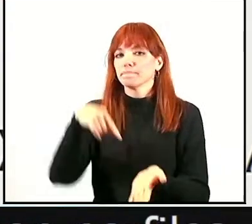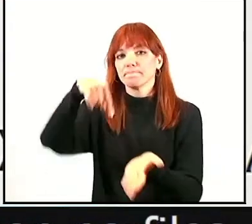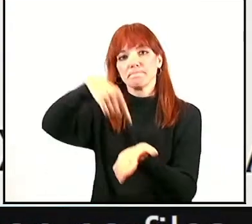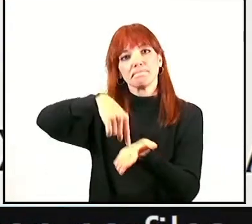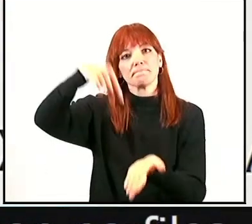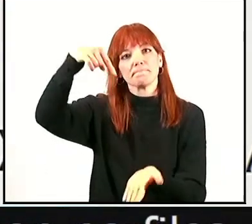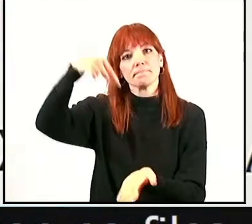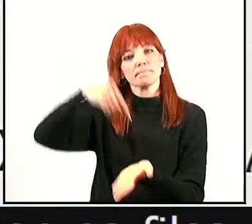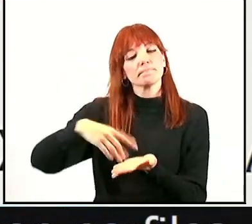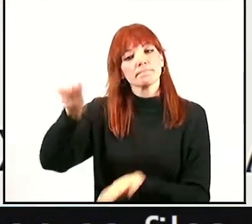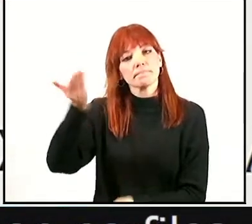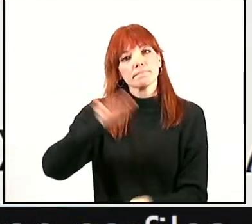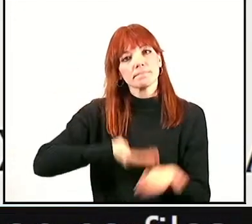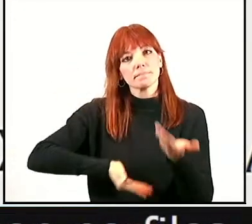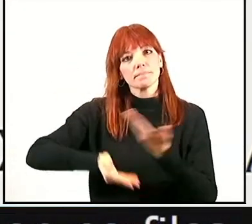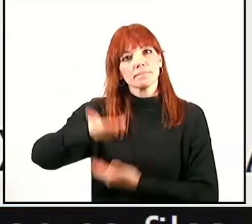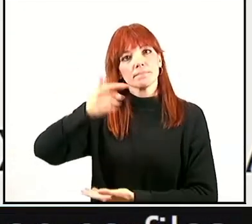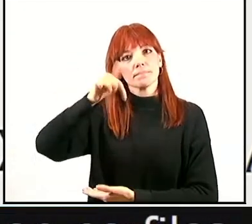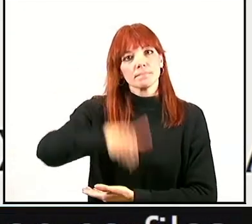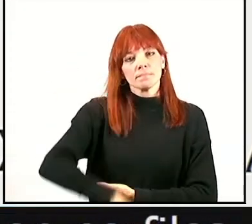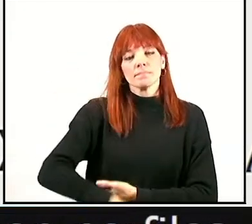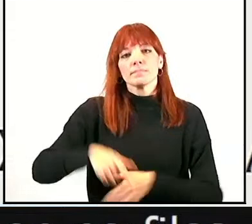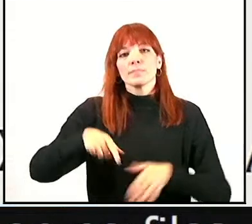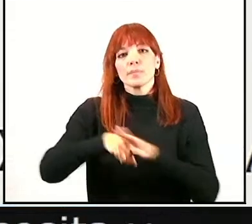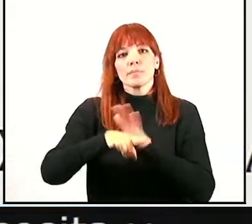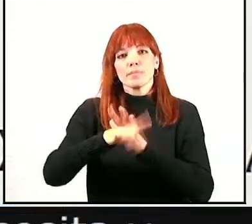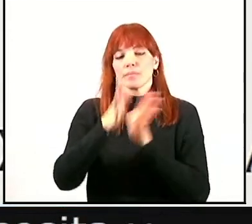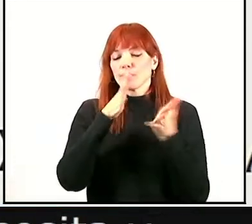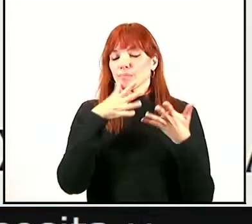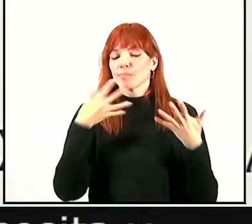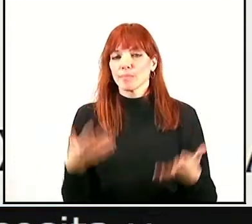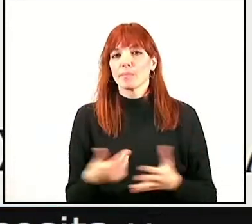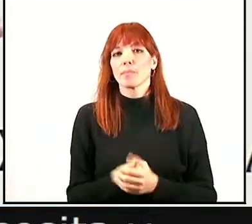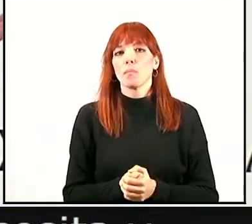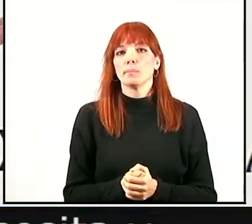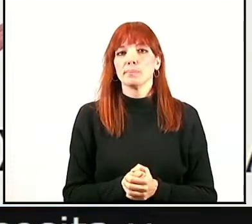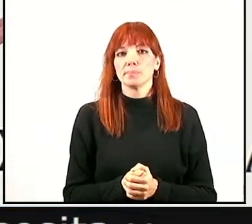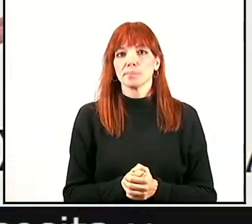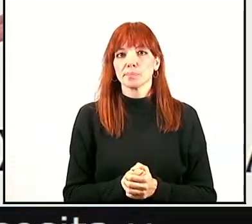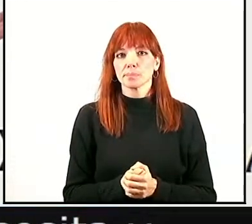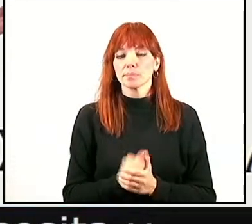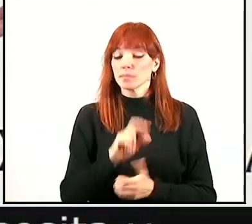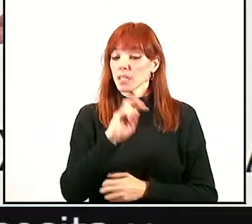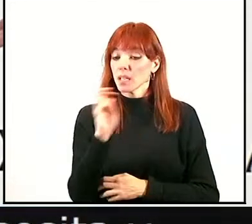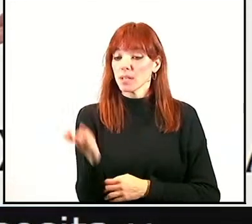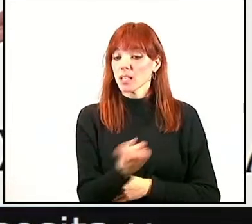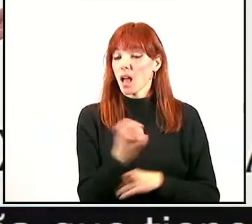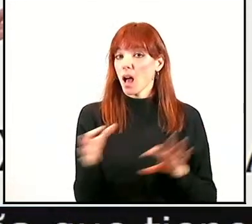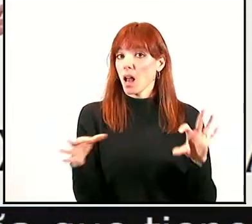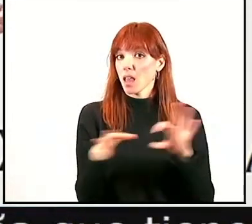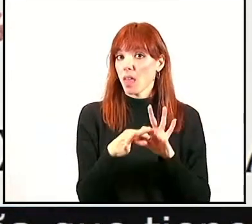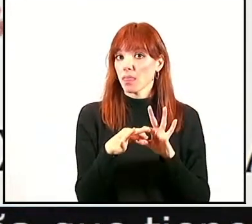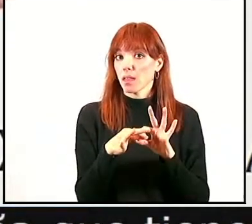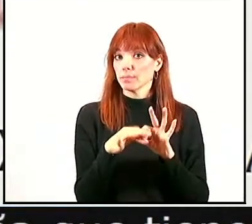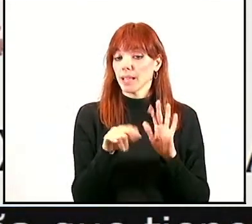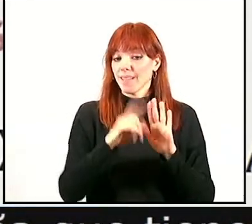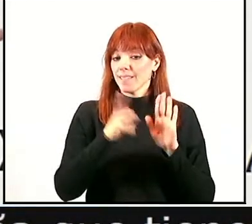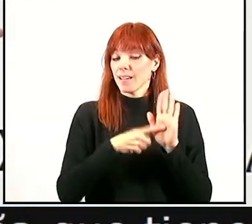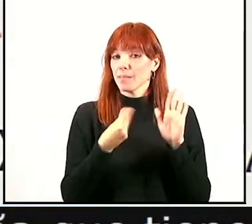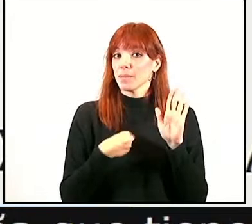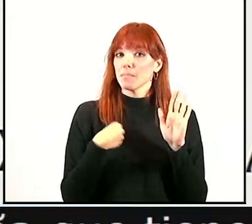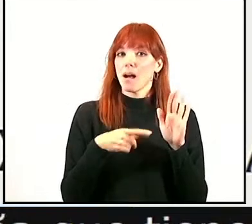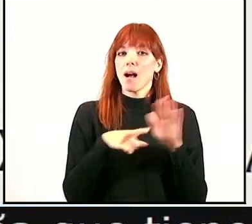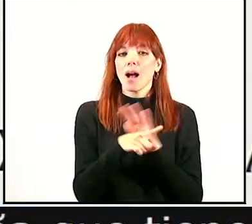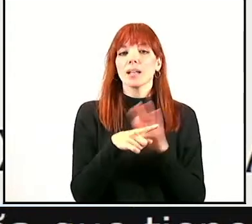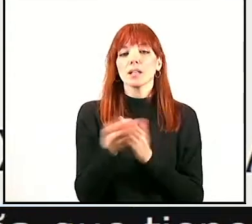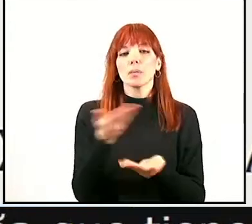nivel que la cooperación extremeña tiene de gestión en estos momentos. La diversidad de alianzas, establecemos en esta ley lo que serían los agentes